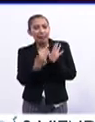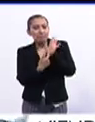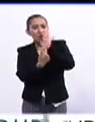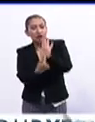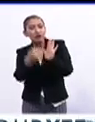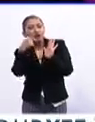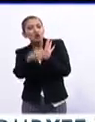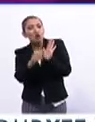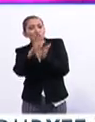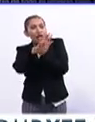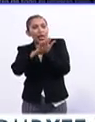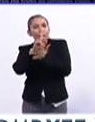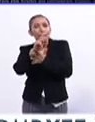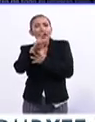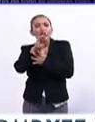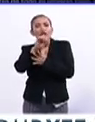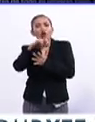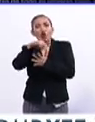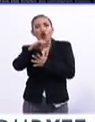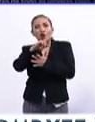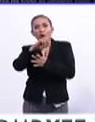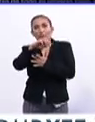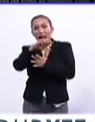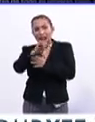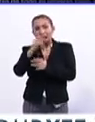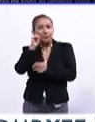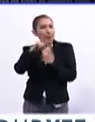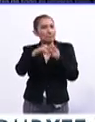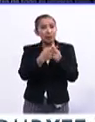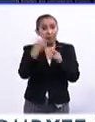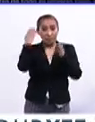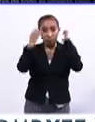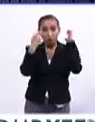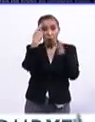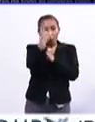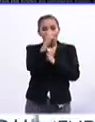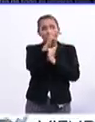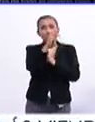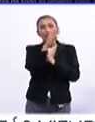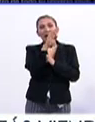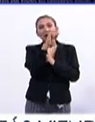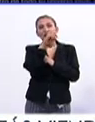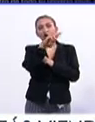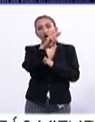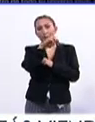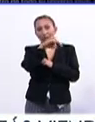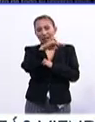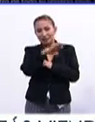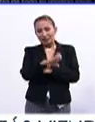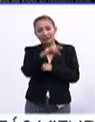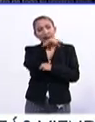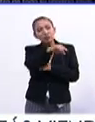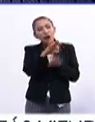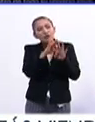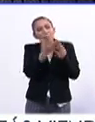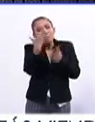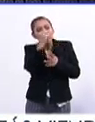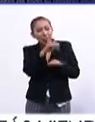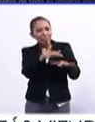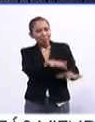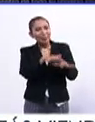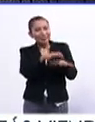en su performance siempre abro mis exposiciones con una performance en lo particular porque pienso que es una manera bonita